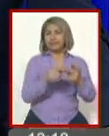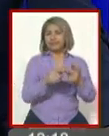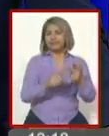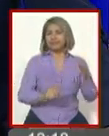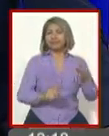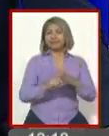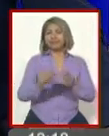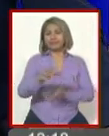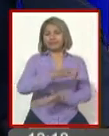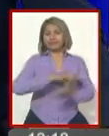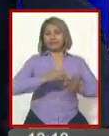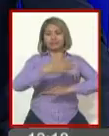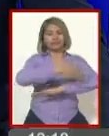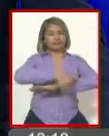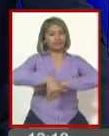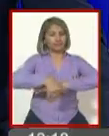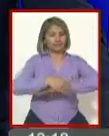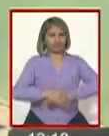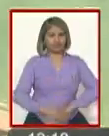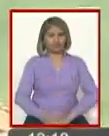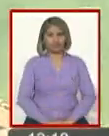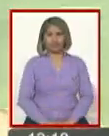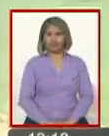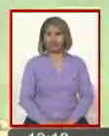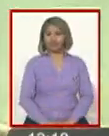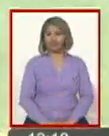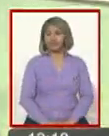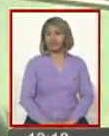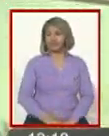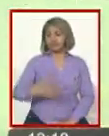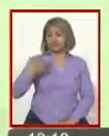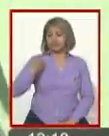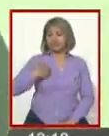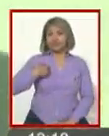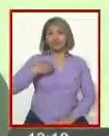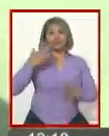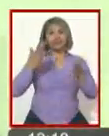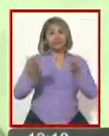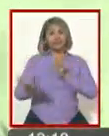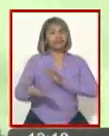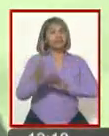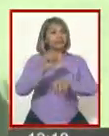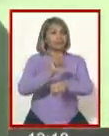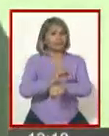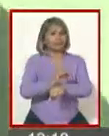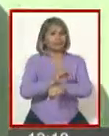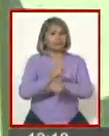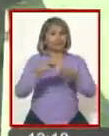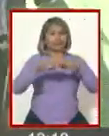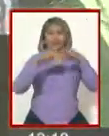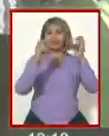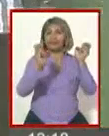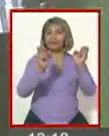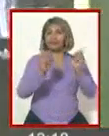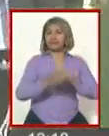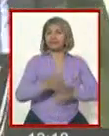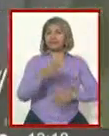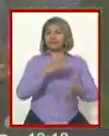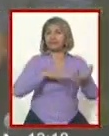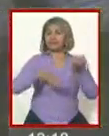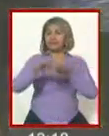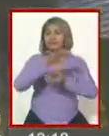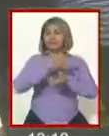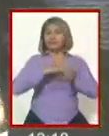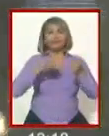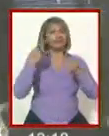protagonizaron peleas en vías públicas. El súbdito argentino fue detenido en inmediaciones de la zona de Los Pozos, quien estaba